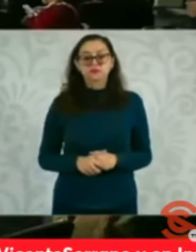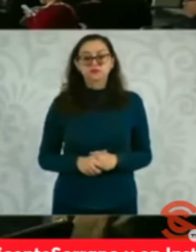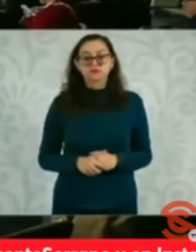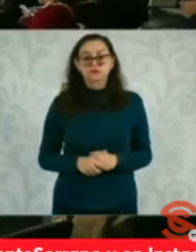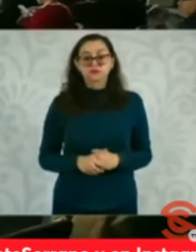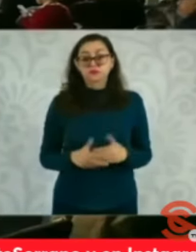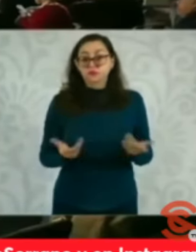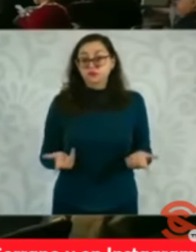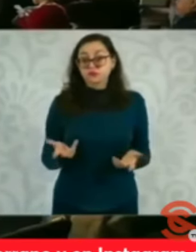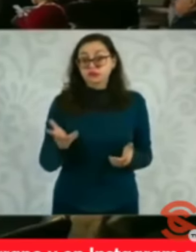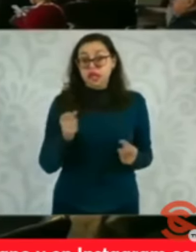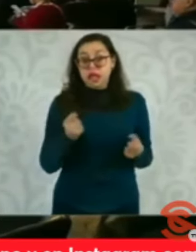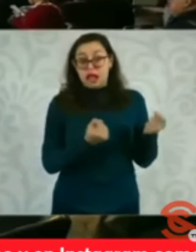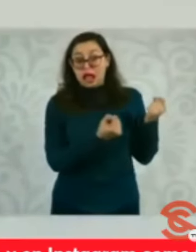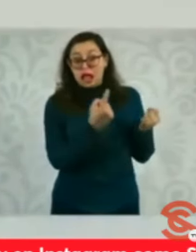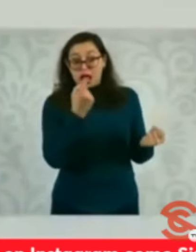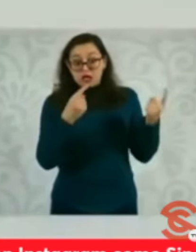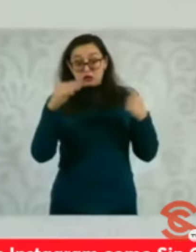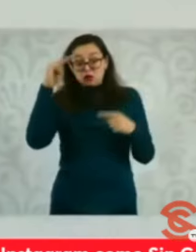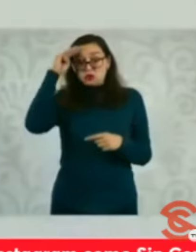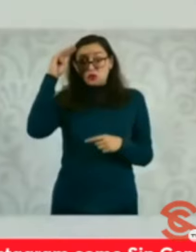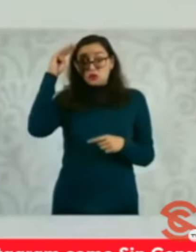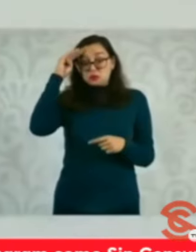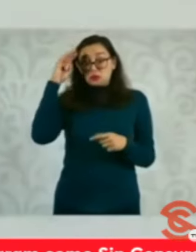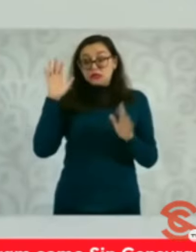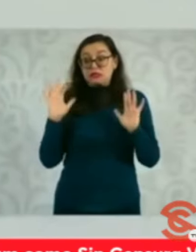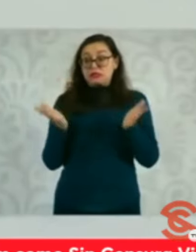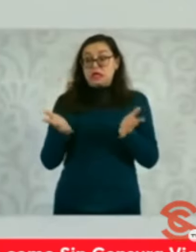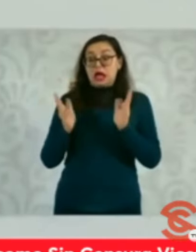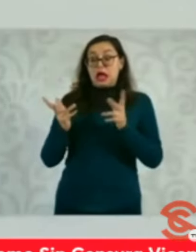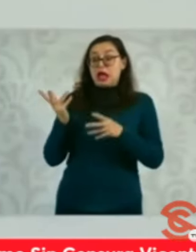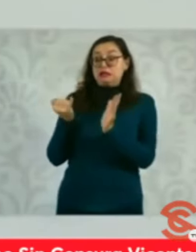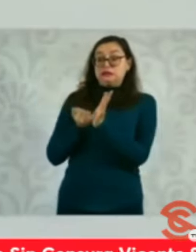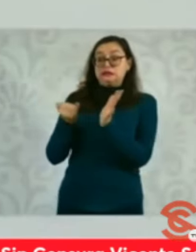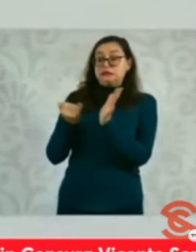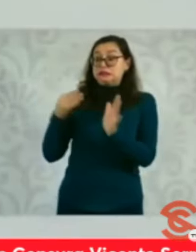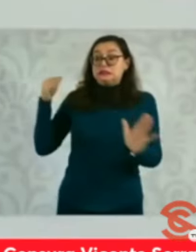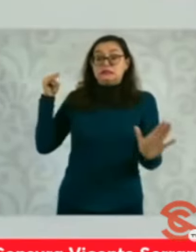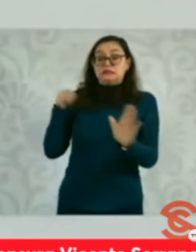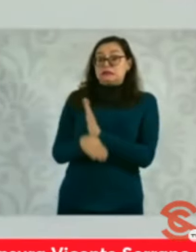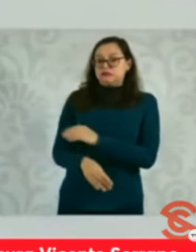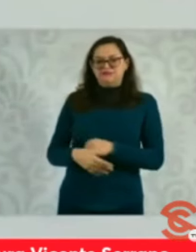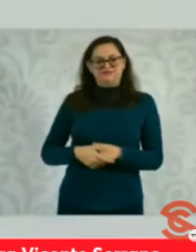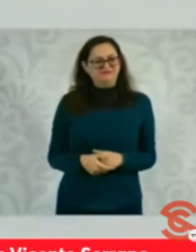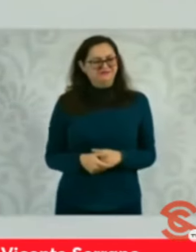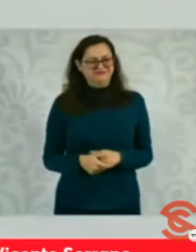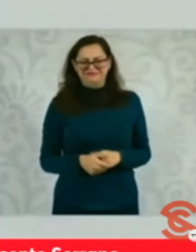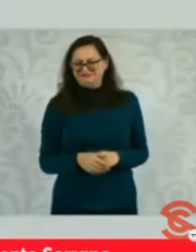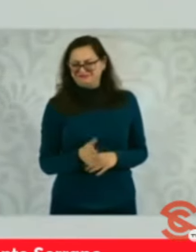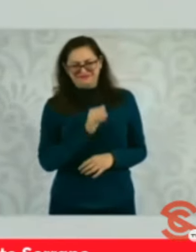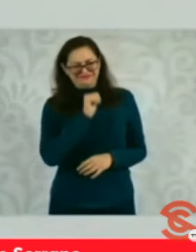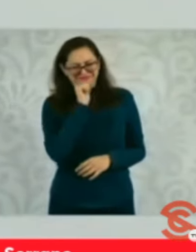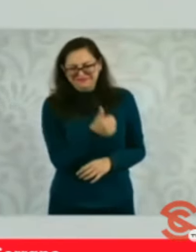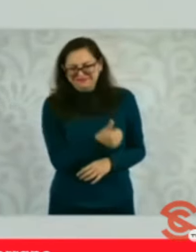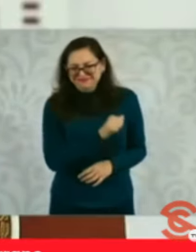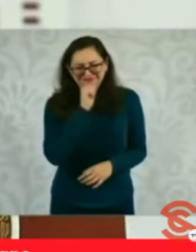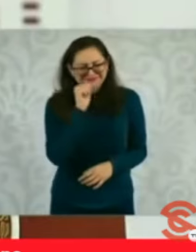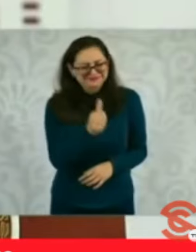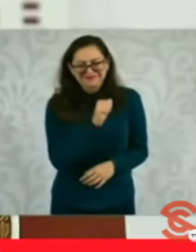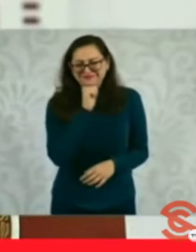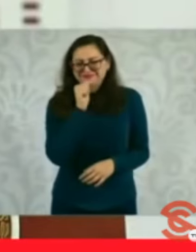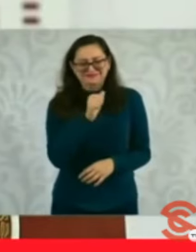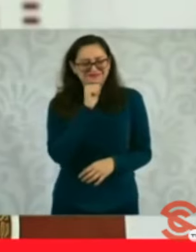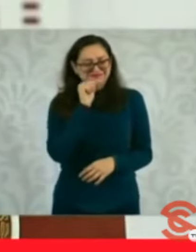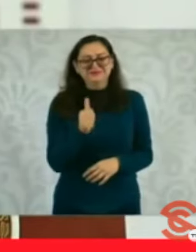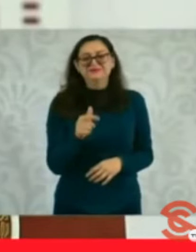fiscal, como se menciona? ¿Perdón? ¿Usted descartaría una crisis fiscal? No, cero, nada. Hay recursos en la